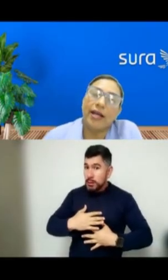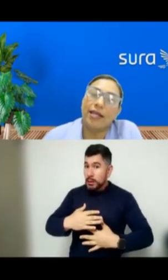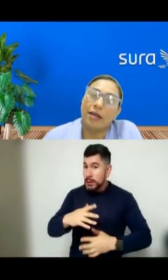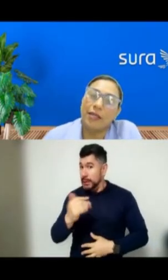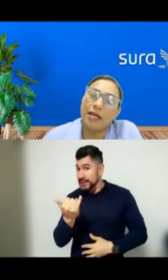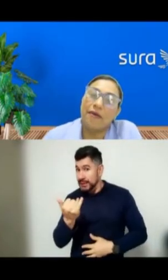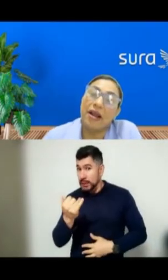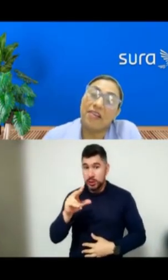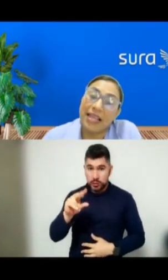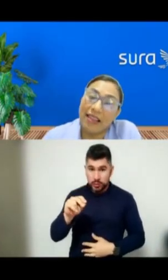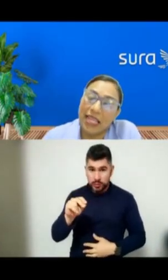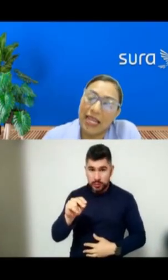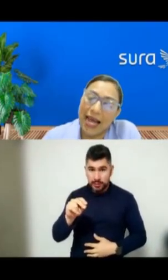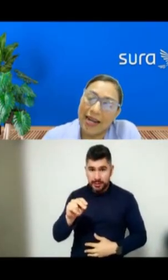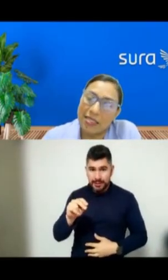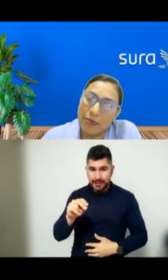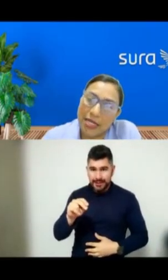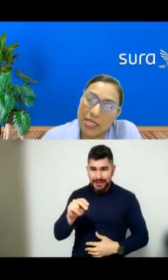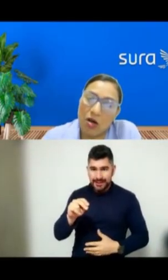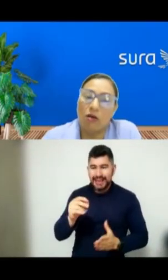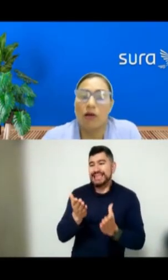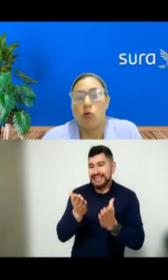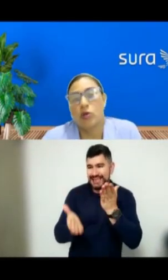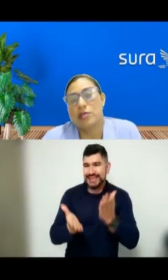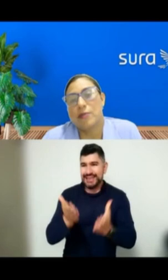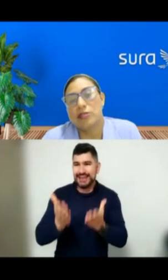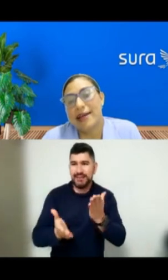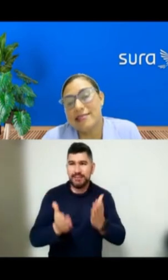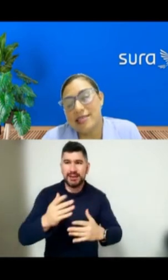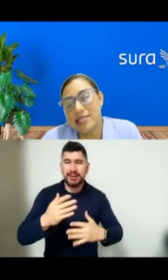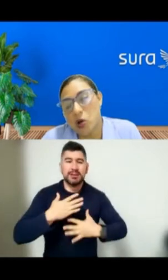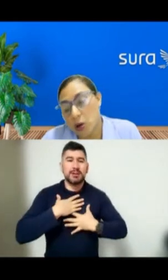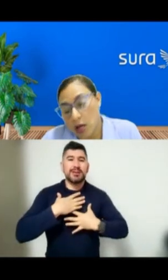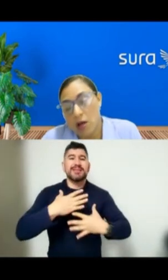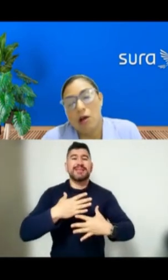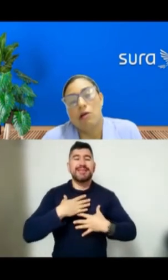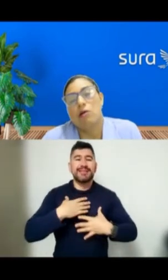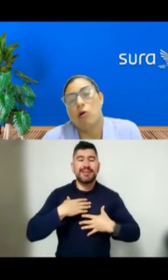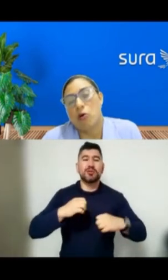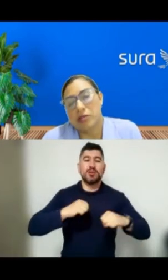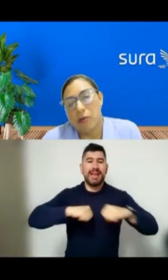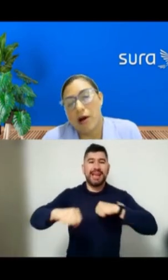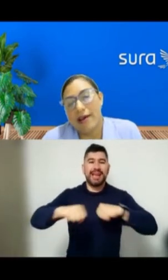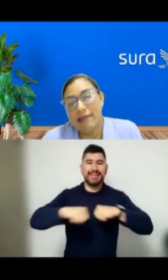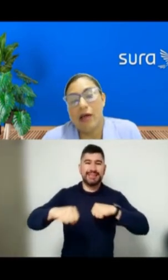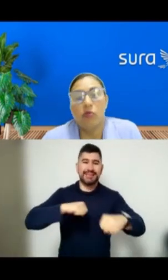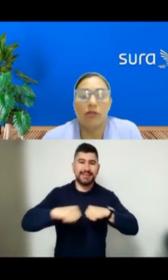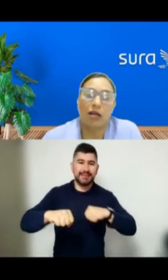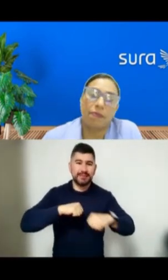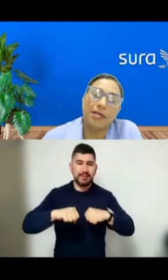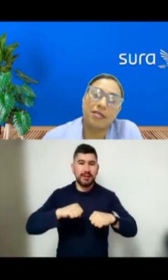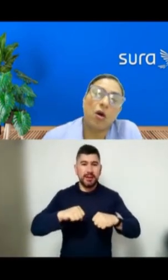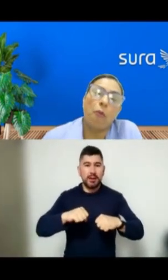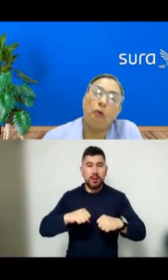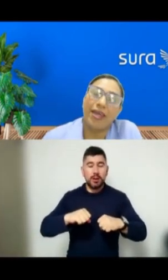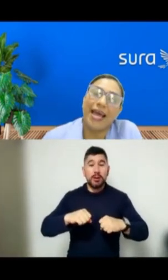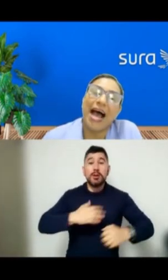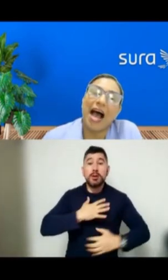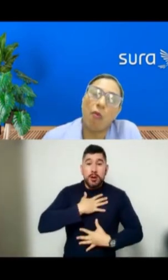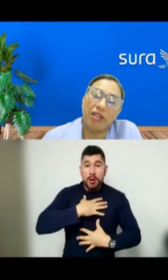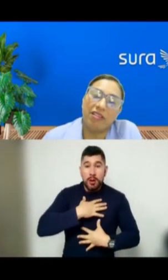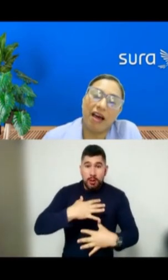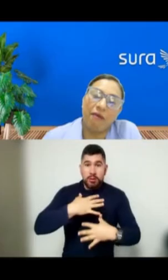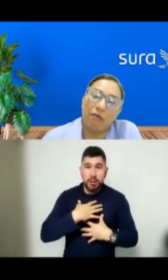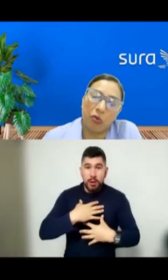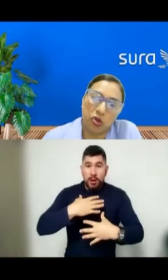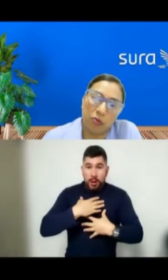Hay unos factores que determinan la variabilidad de la respiración. Cuando hacemos ejercicio o cuando estamos agitados, nuestra respiración